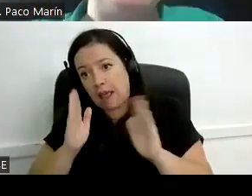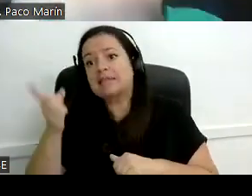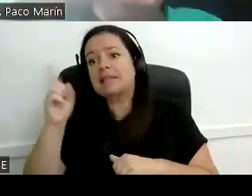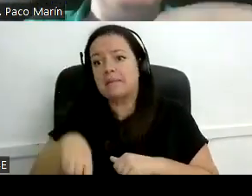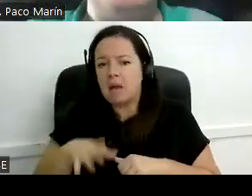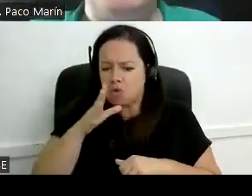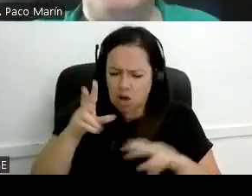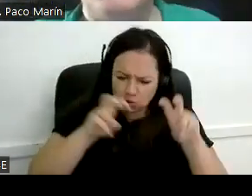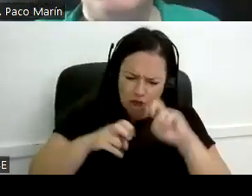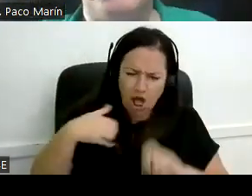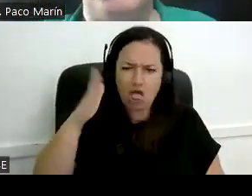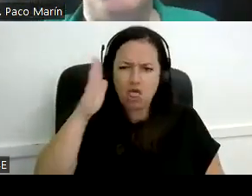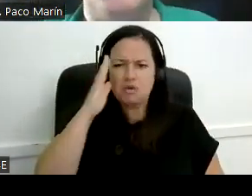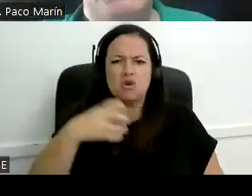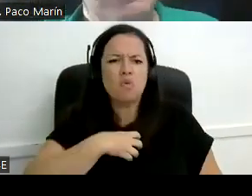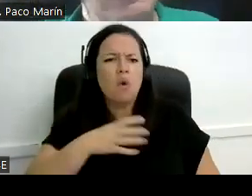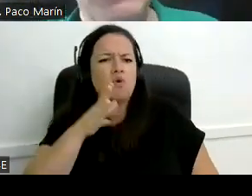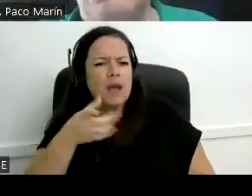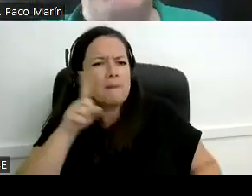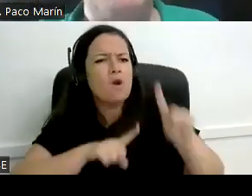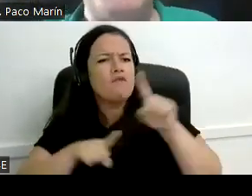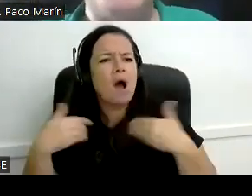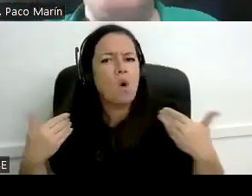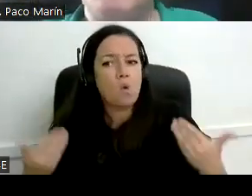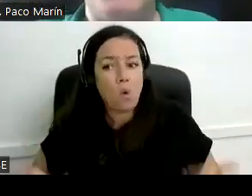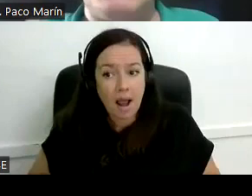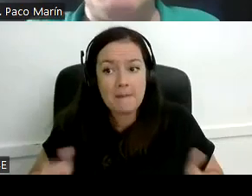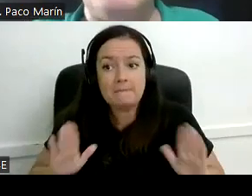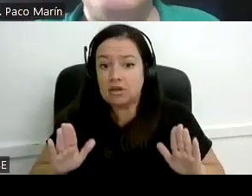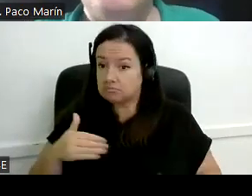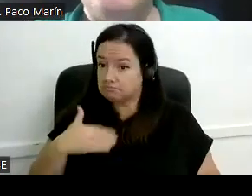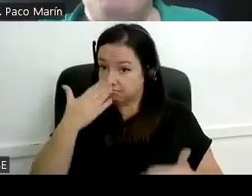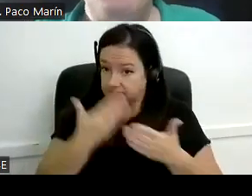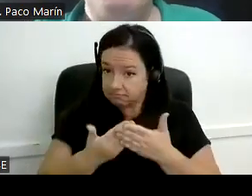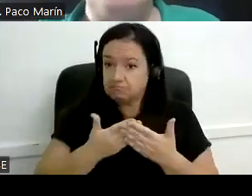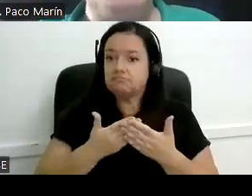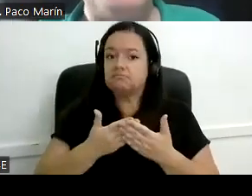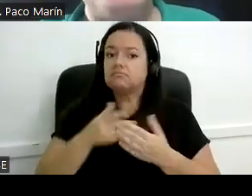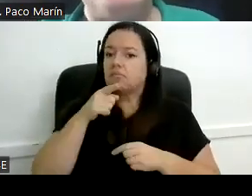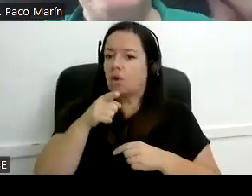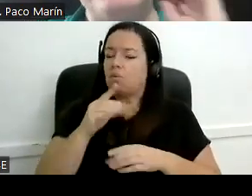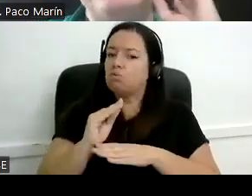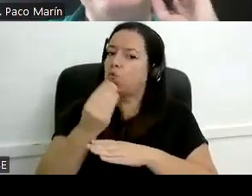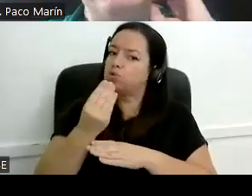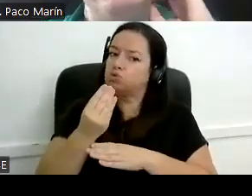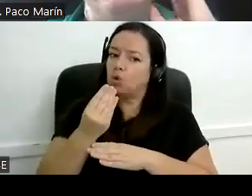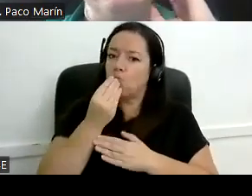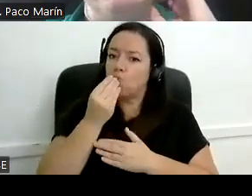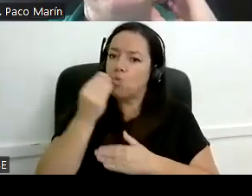por qué no dormimos y todo esto. Pero podría ser perfectamente un muy buen producto para iniciar